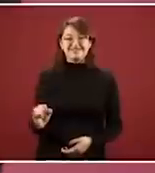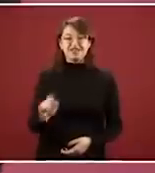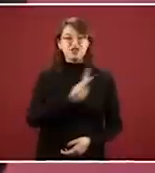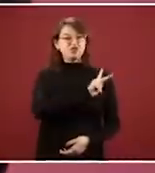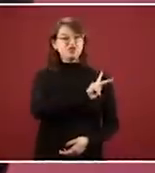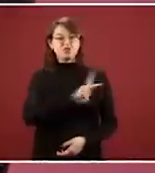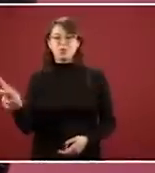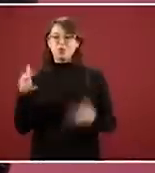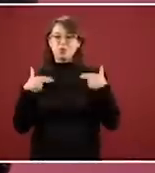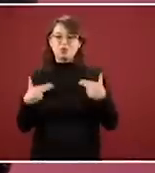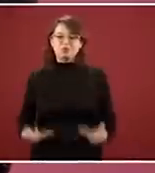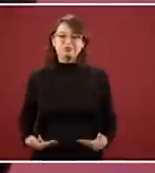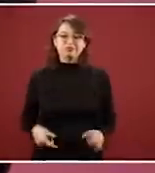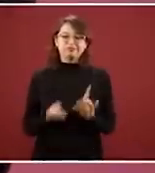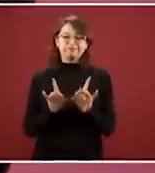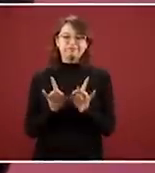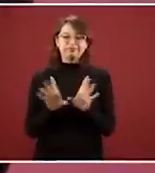todos.